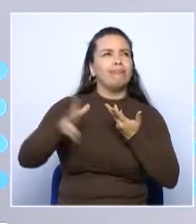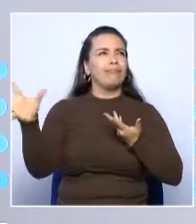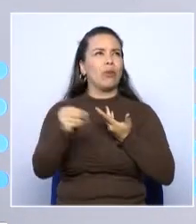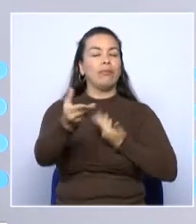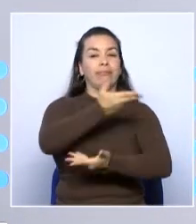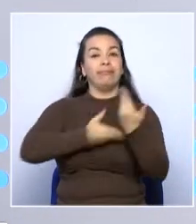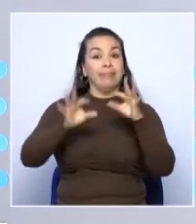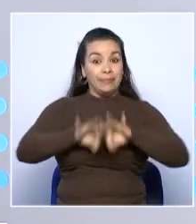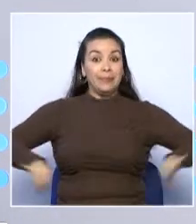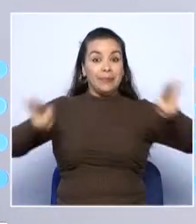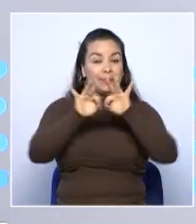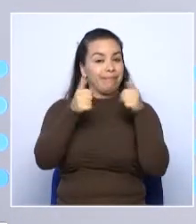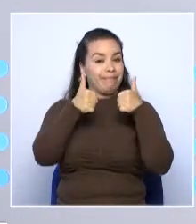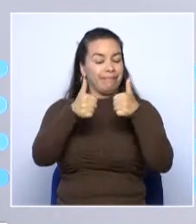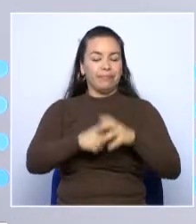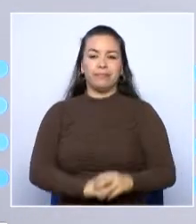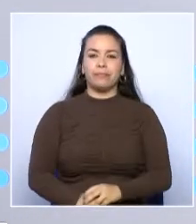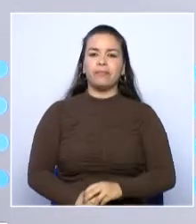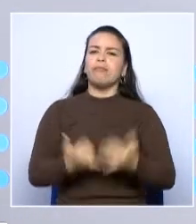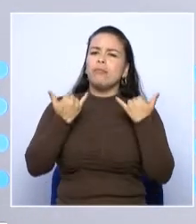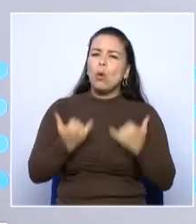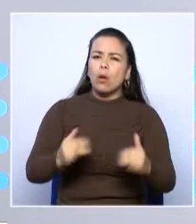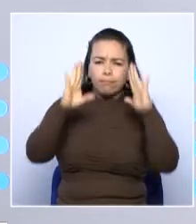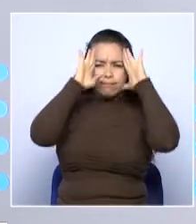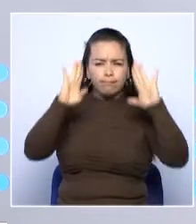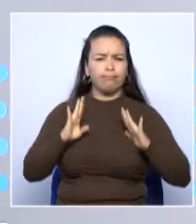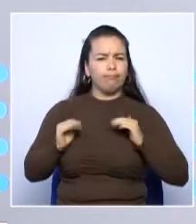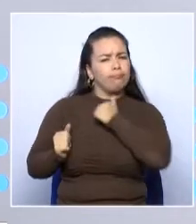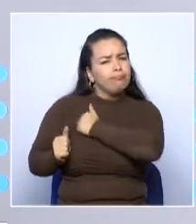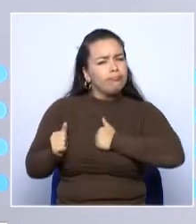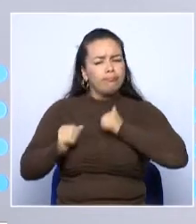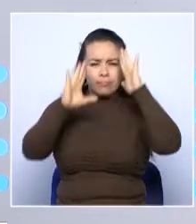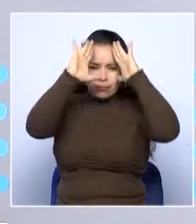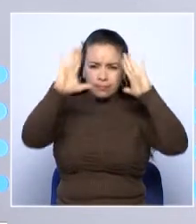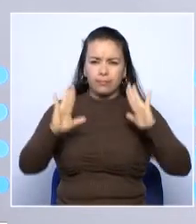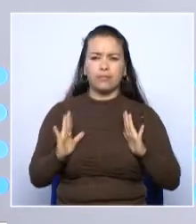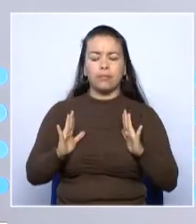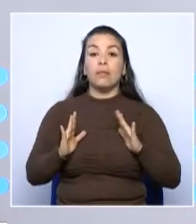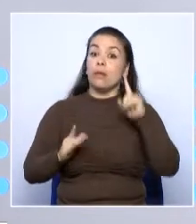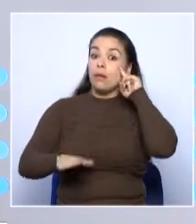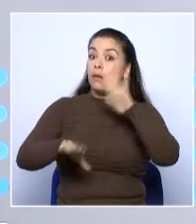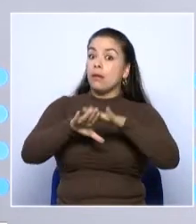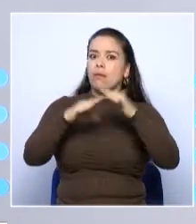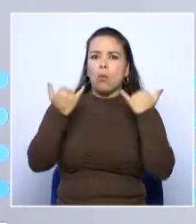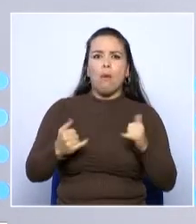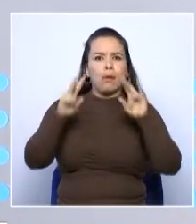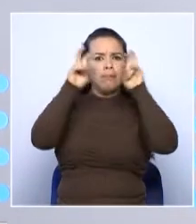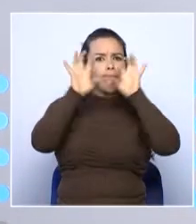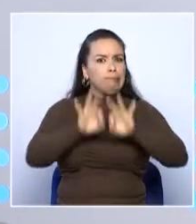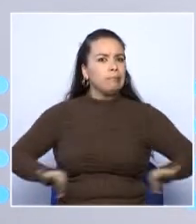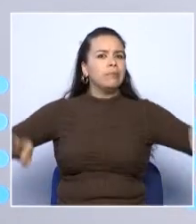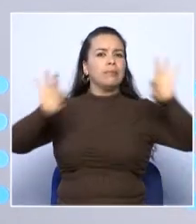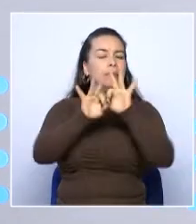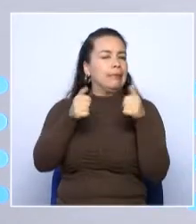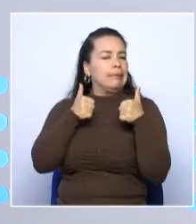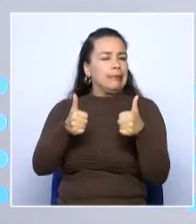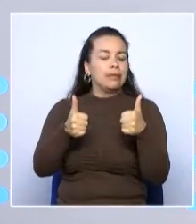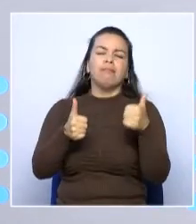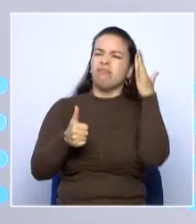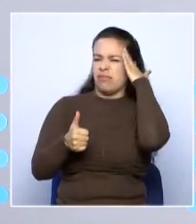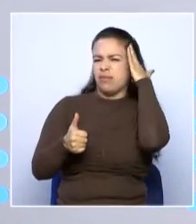ustedes. Hoy quiero que estén muy atentos porque vamos a hablar de algo muy importante que